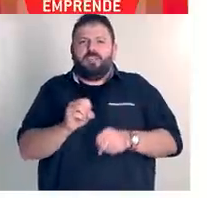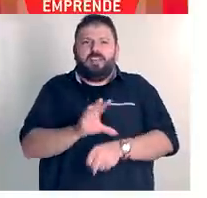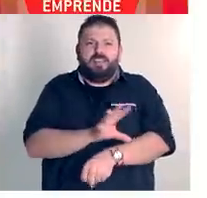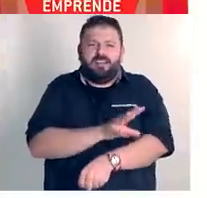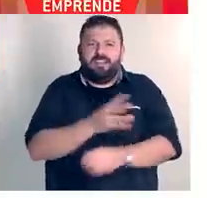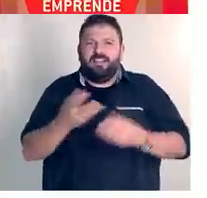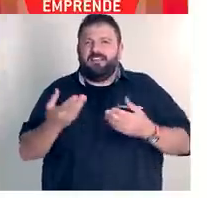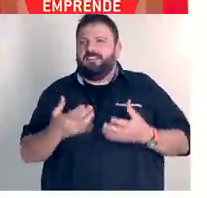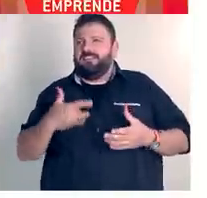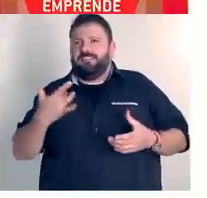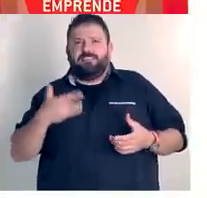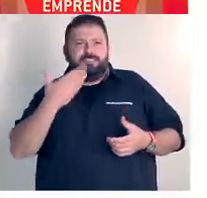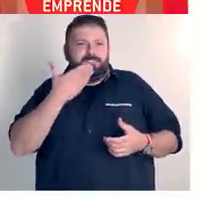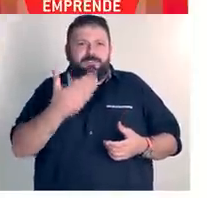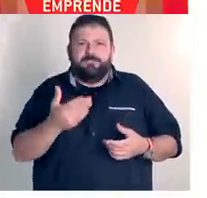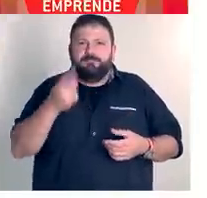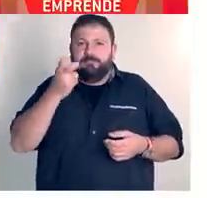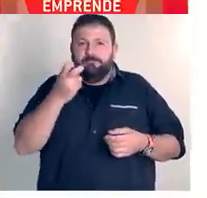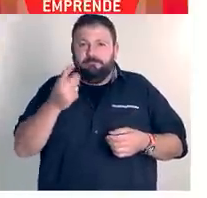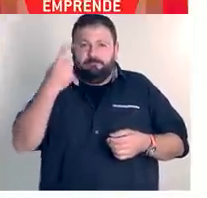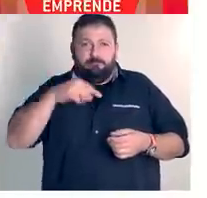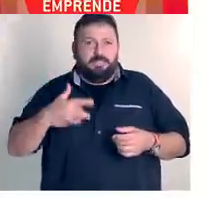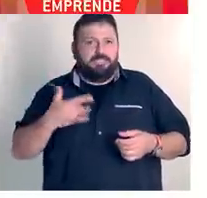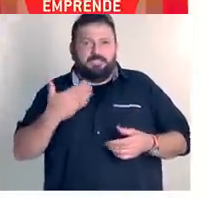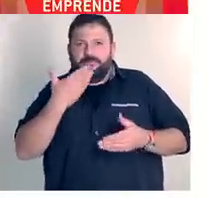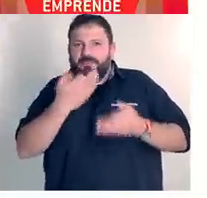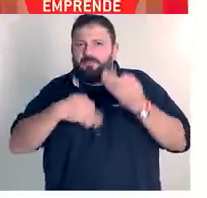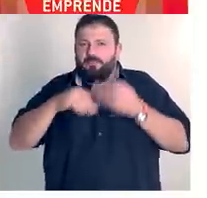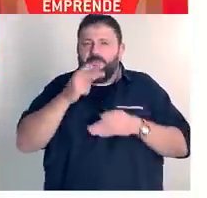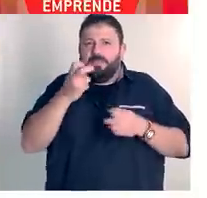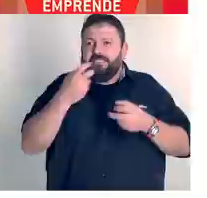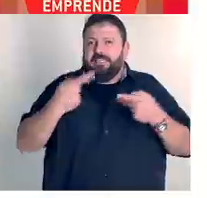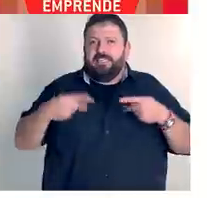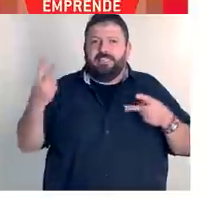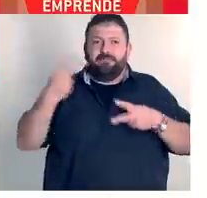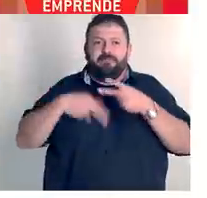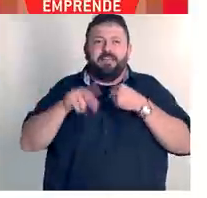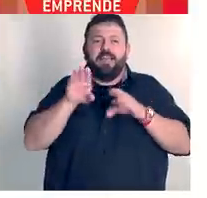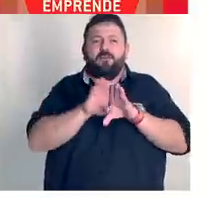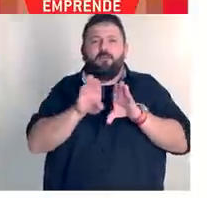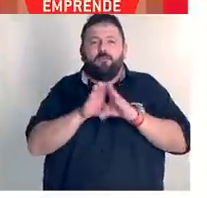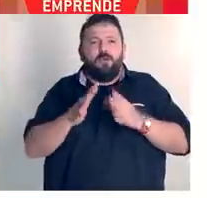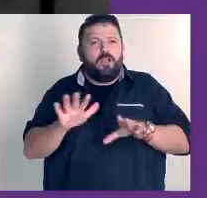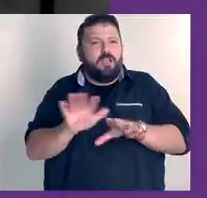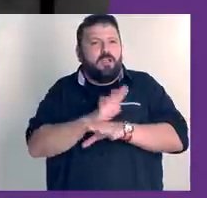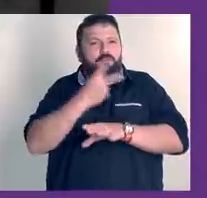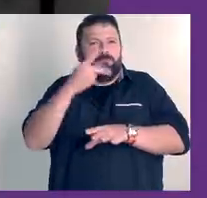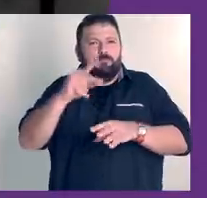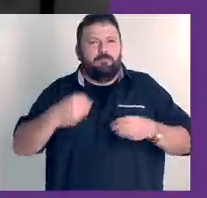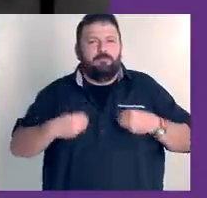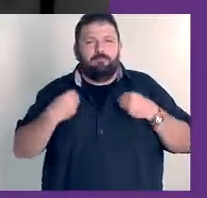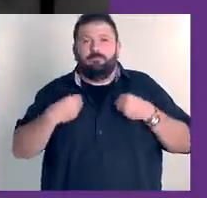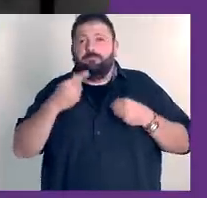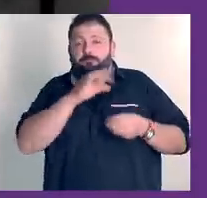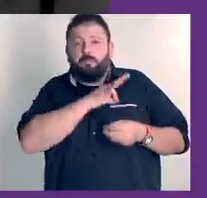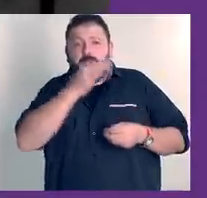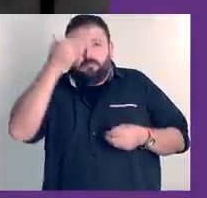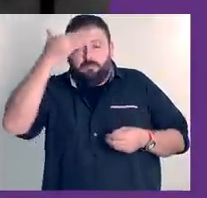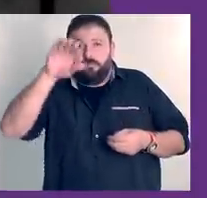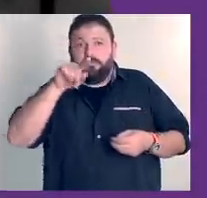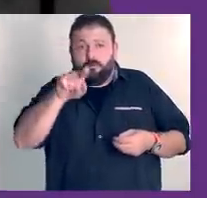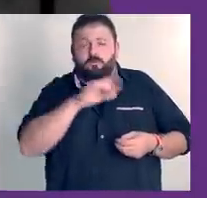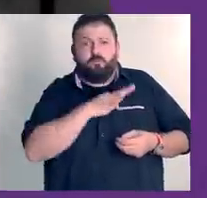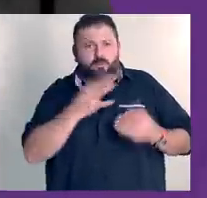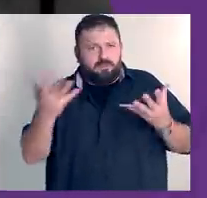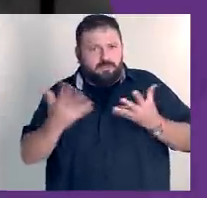además tener el entrenamiento presencial con toda esta gente que ha venido transformando su vida y saber que lo pudiste lograr porque te lo